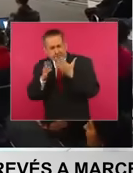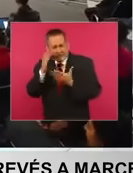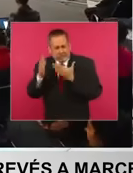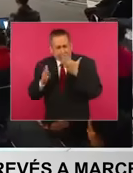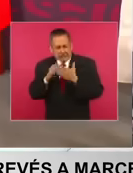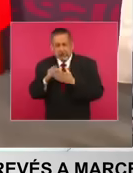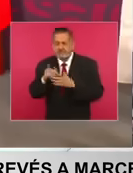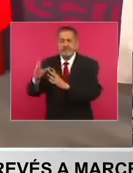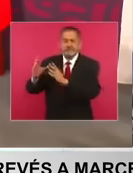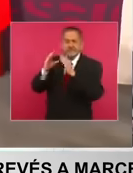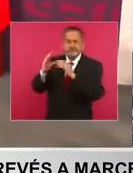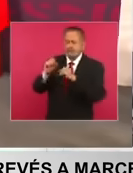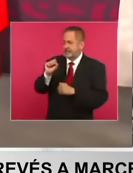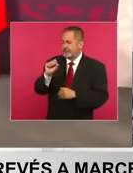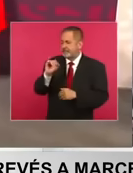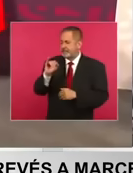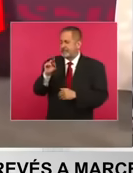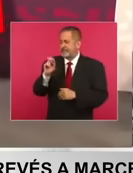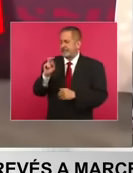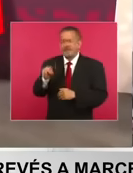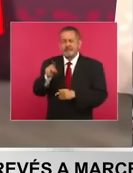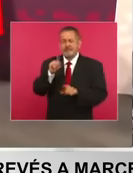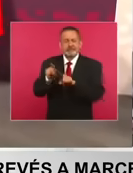su maestro se llamaba Simón también,